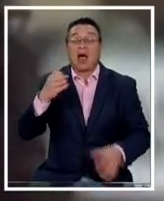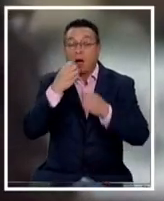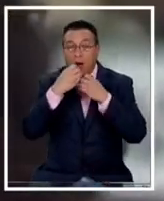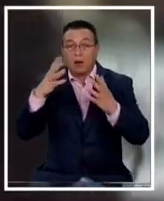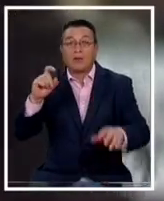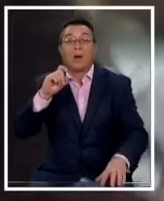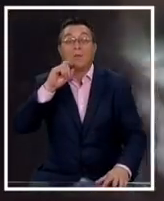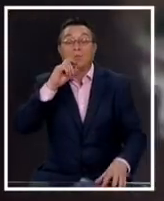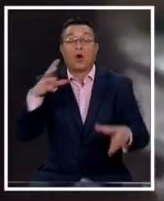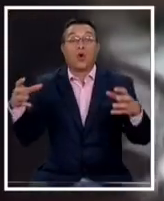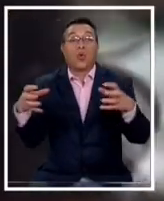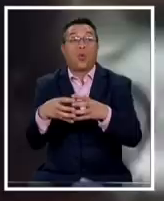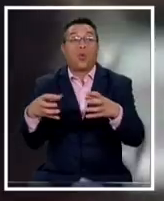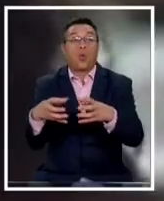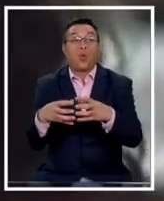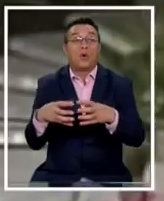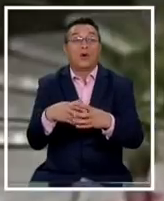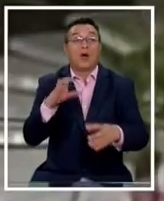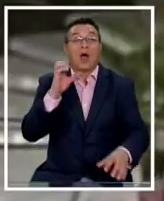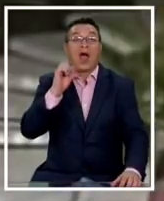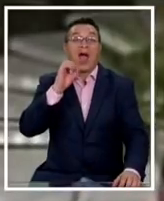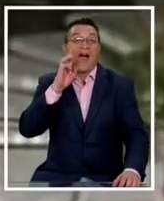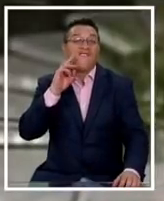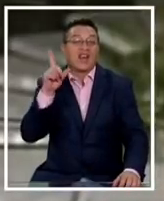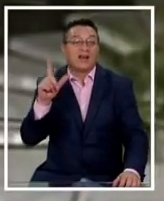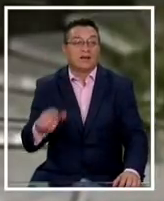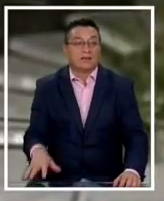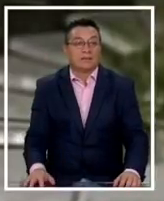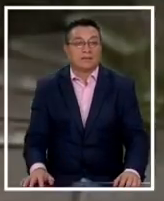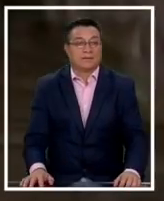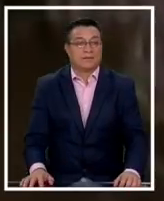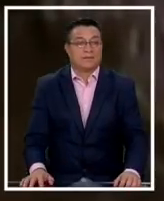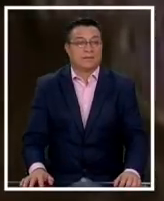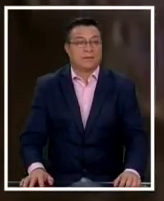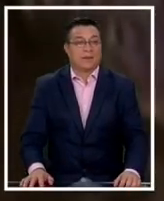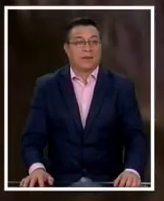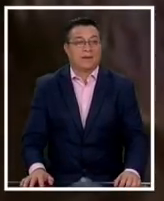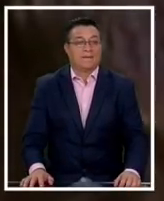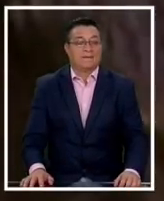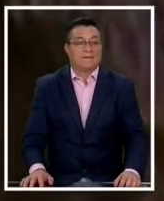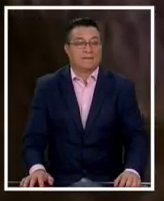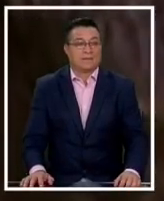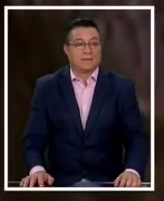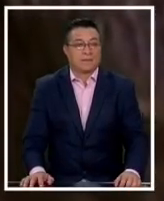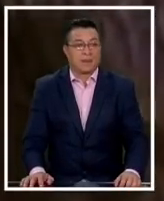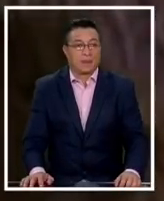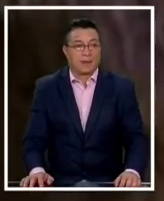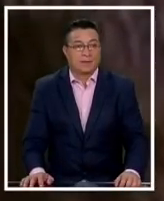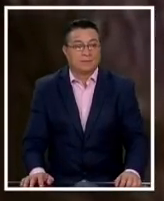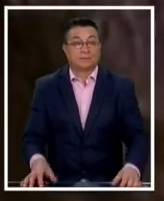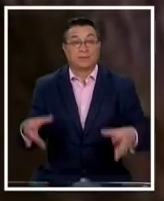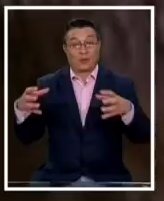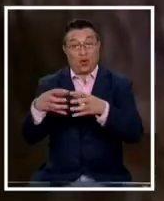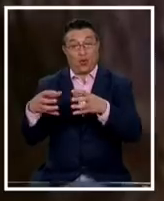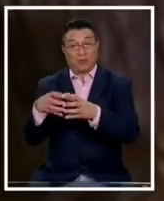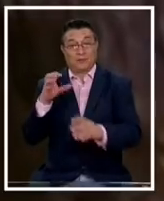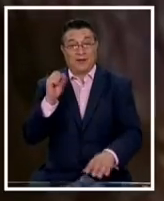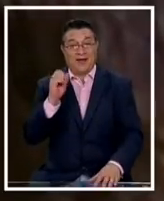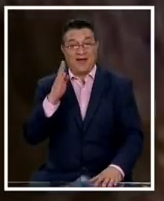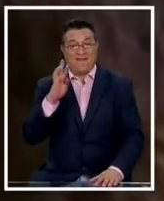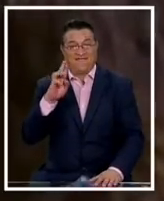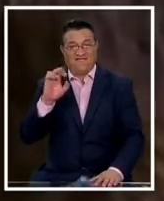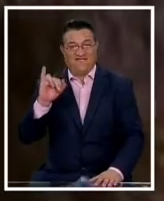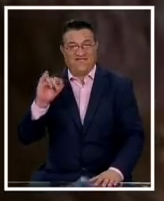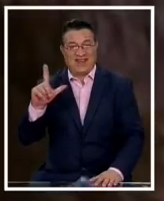interpretada por el grupo Abril. La semilla es Ventura Madre. Con el grupo Abril, a comienzos